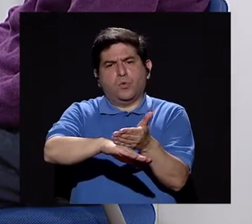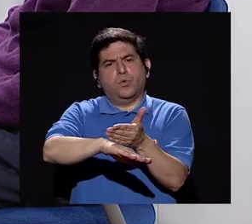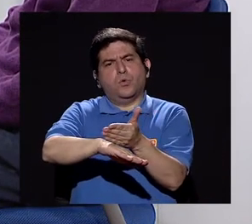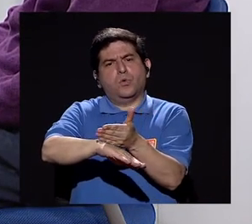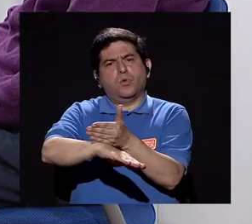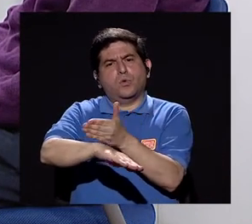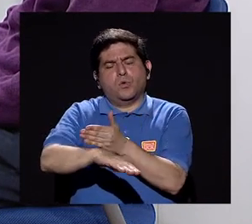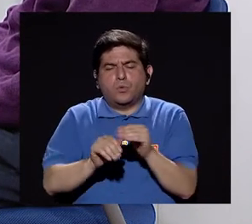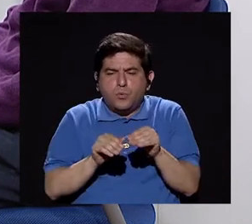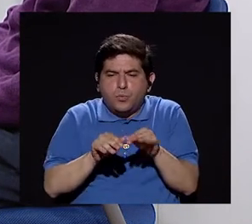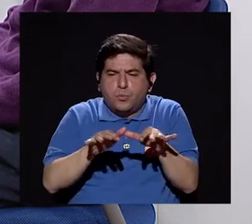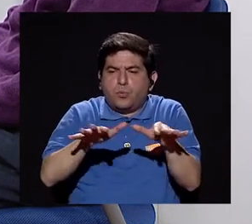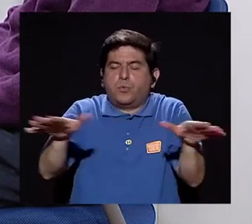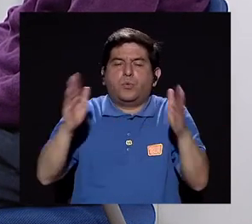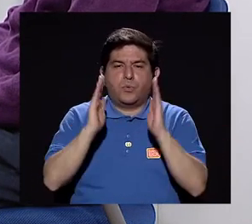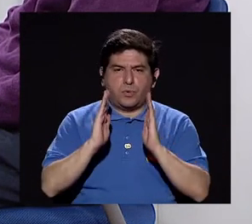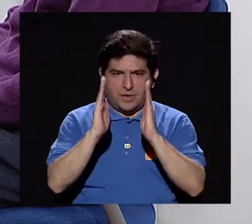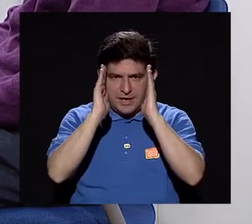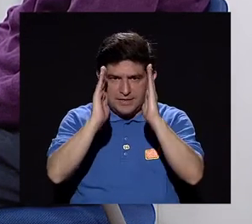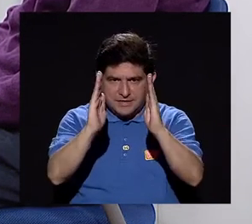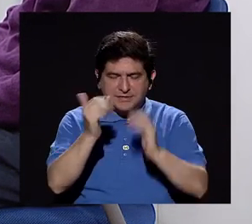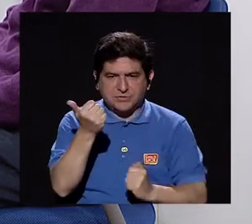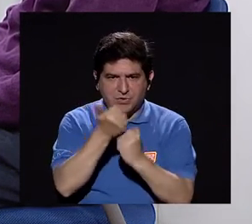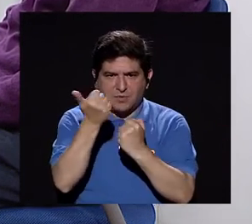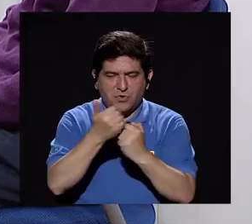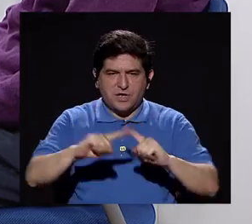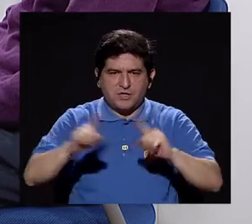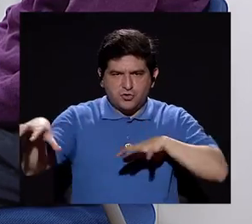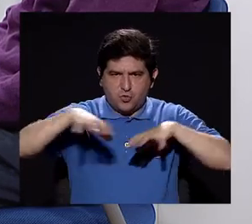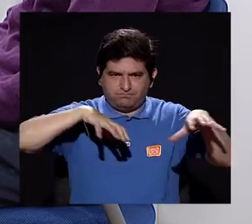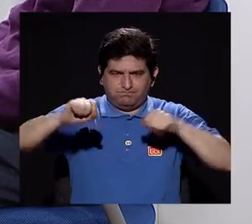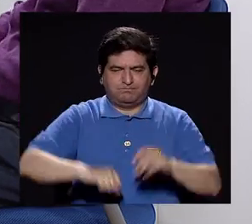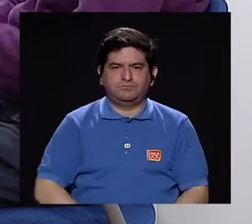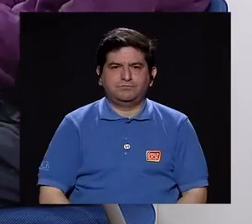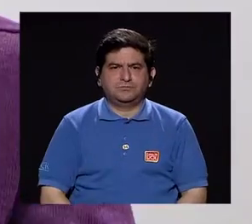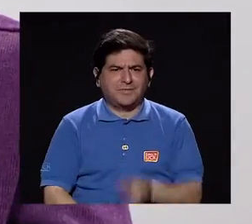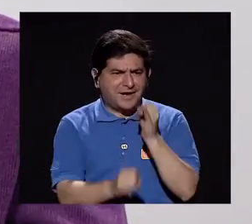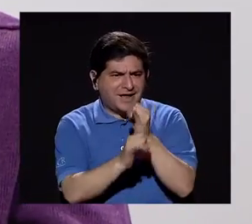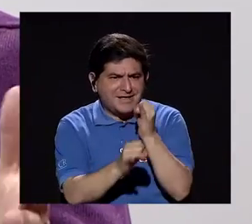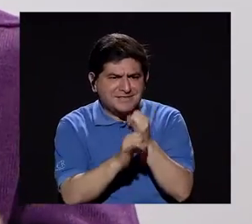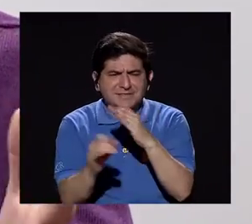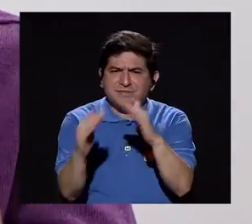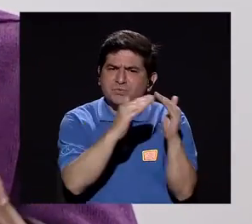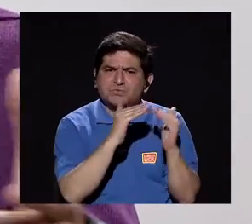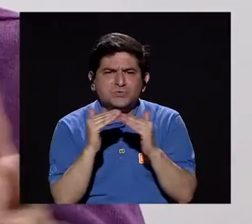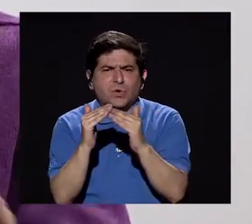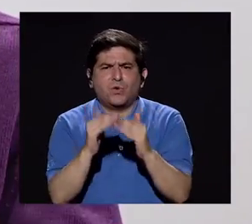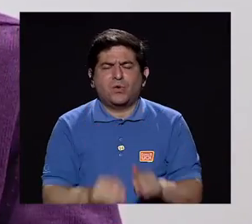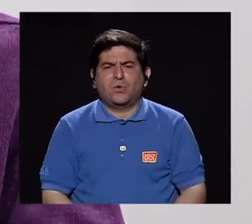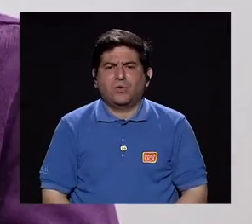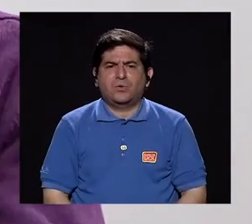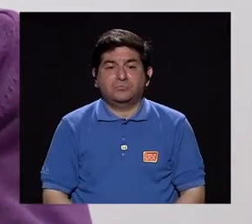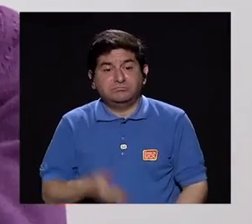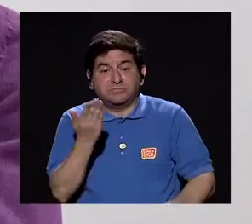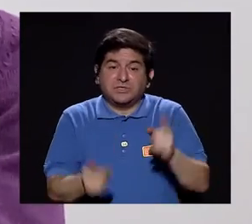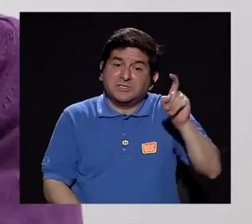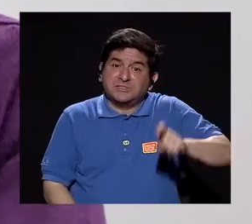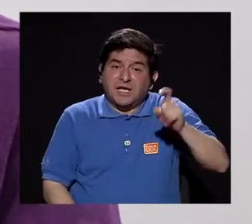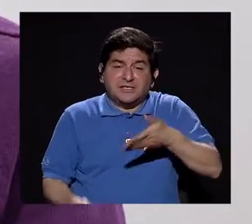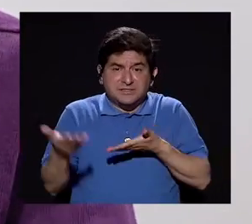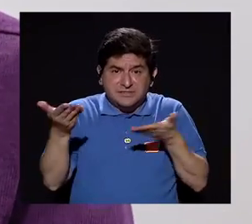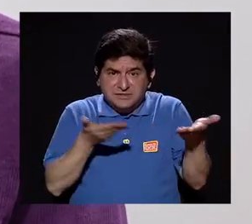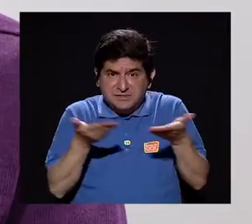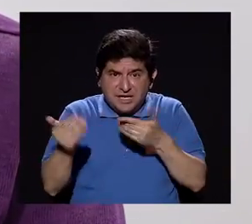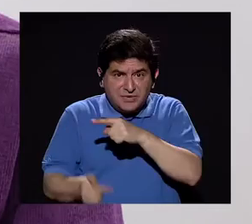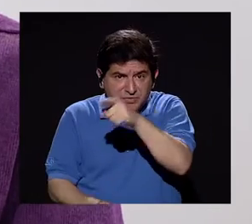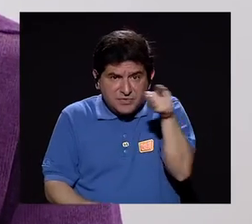poquito verdad para poder expandirse y darle apoyo a estas otras actividades de alguna instancia comunal digamos comunitaria necesita de los